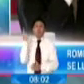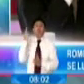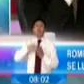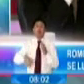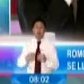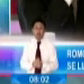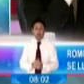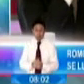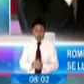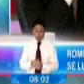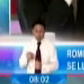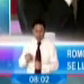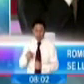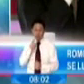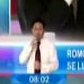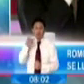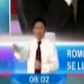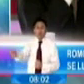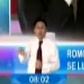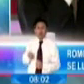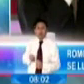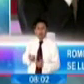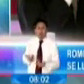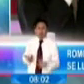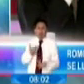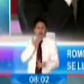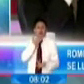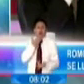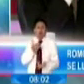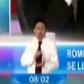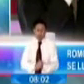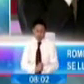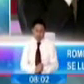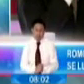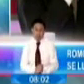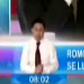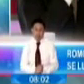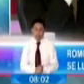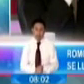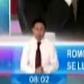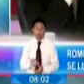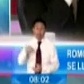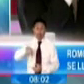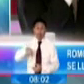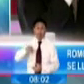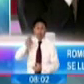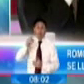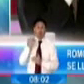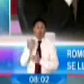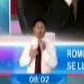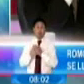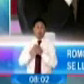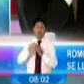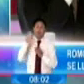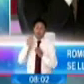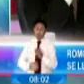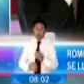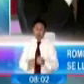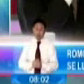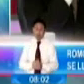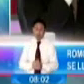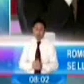todo la proveniencia de ese dinero, cuál es el origen de ese dinero, y eso se enmarcará en un proceso penal paralelo.